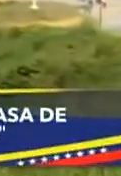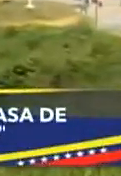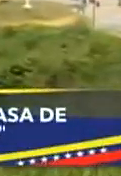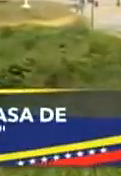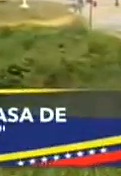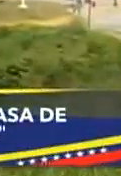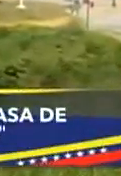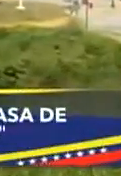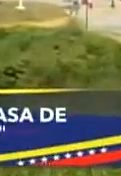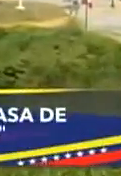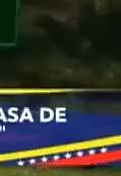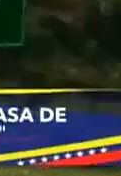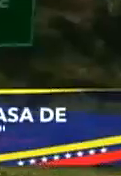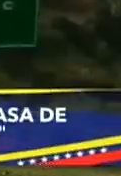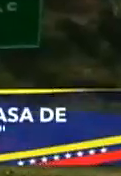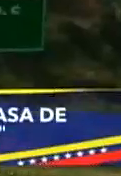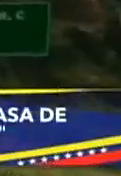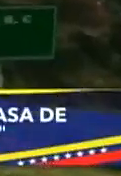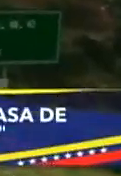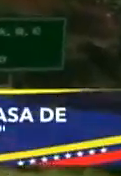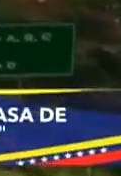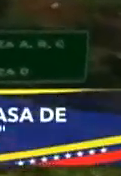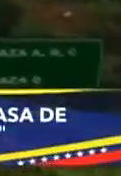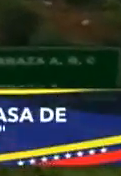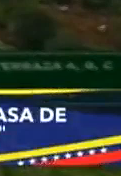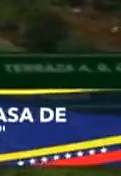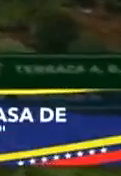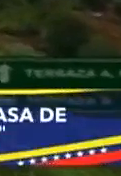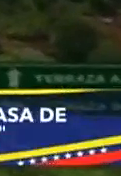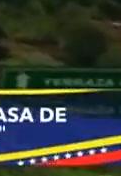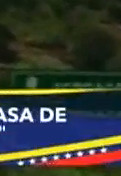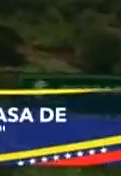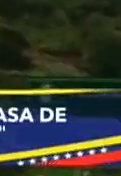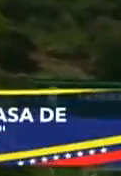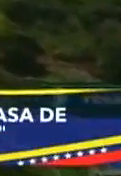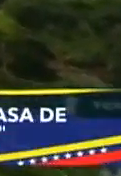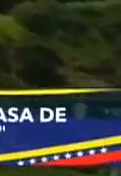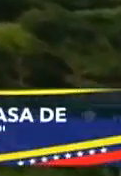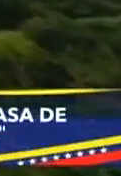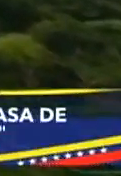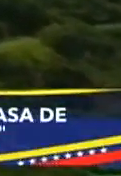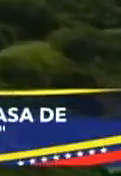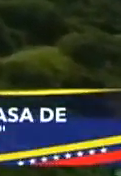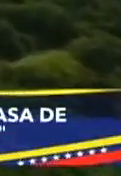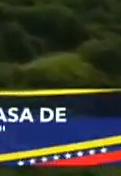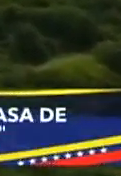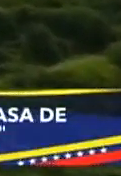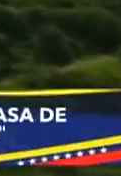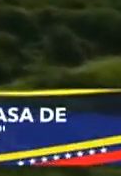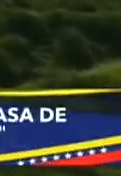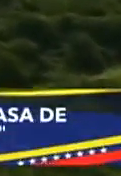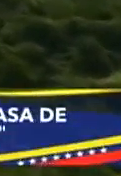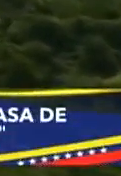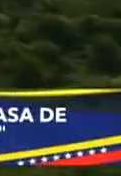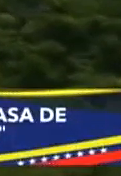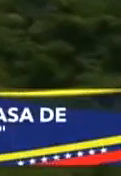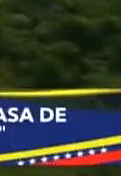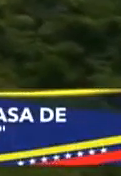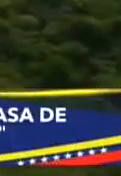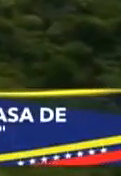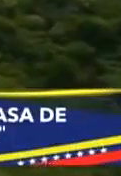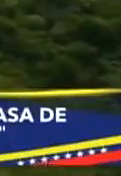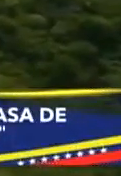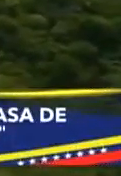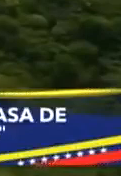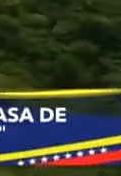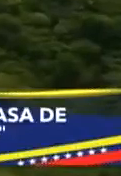de Alimentación, el padre Numa, consejero, la consejero, nuestro querido autoridad